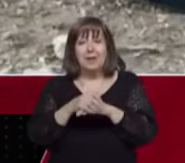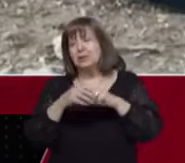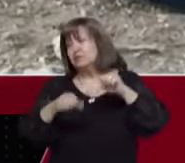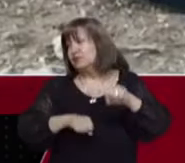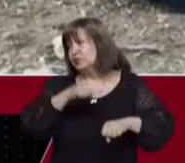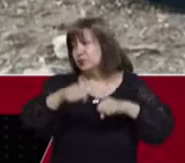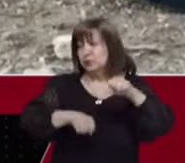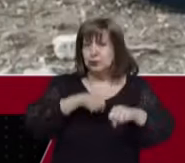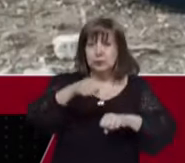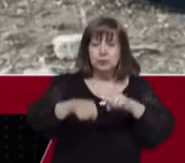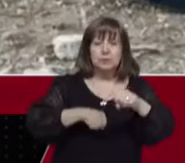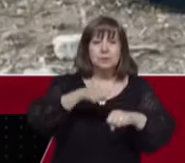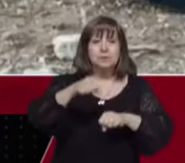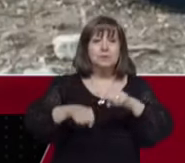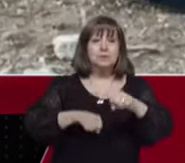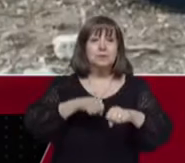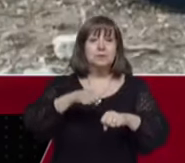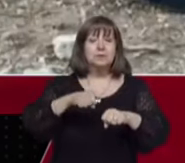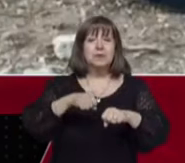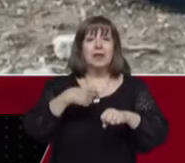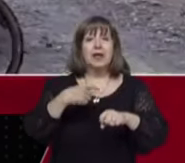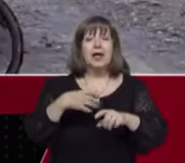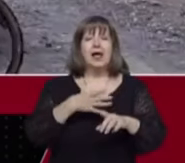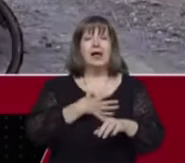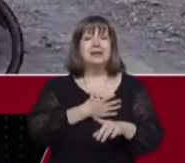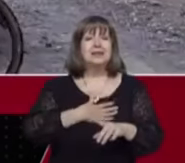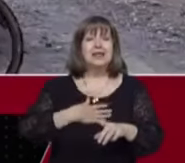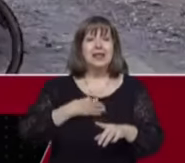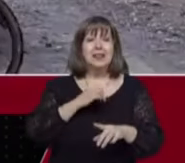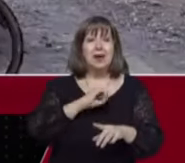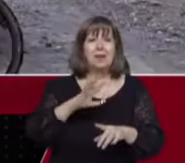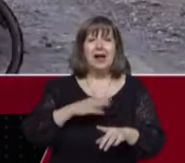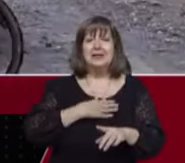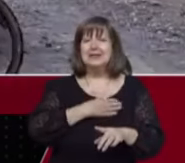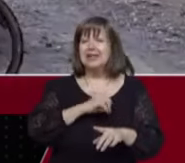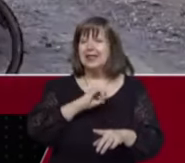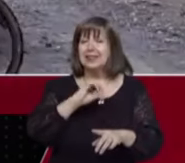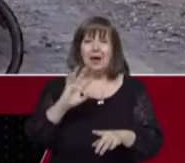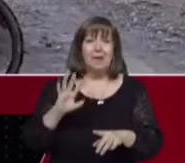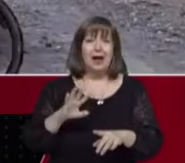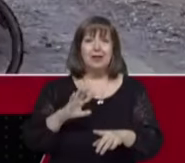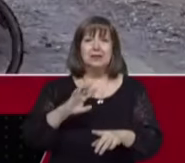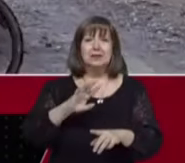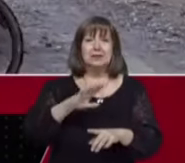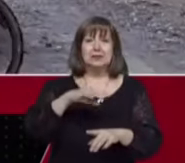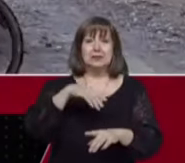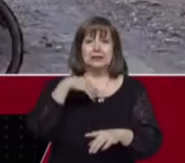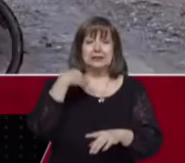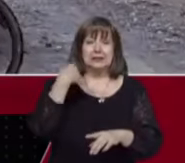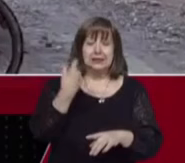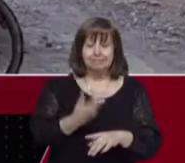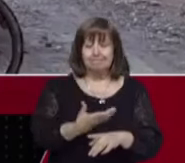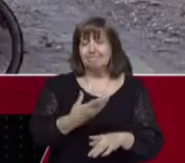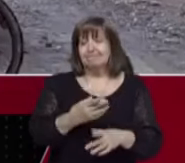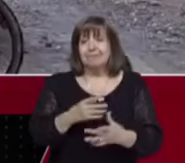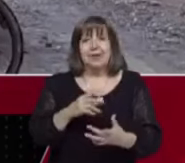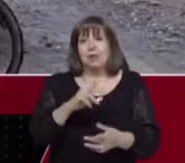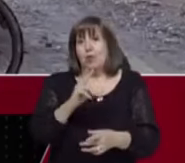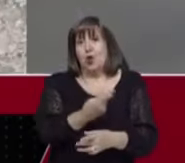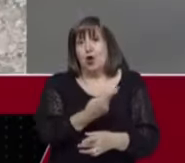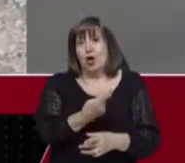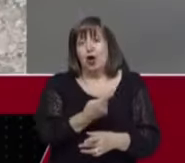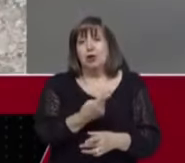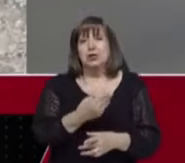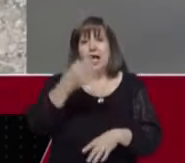cuando lamentablemente sufrió una descompensación y finalmente terminó perdiendo la vida. Bueno, fue asistido, por supuesto, por